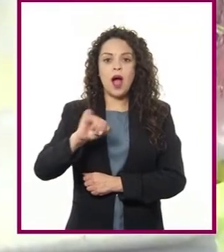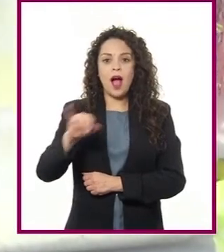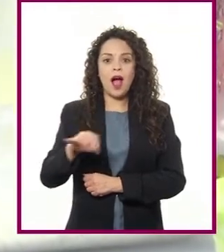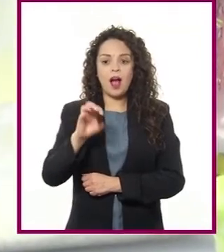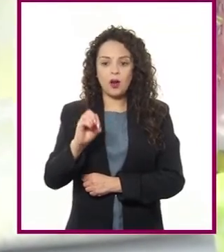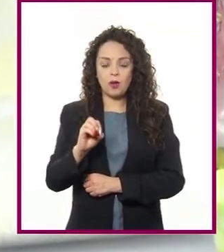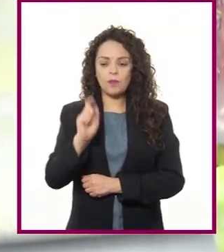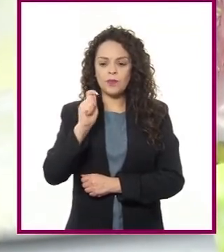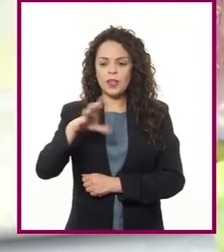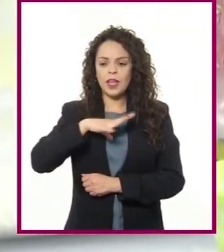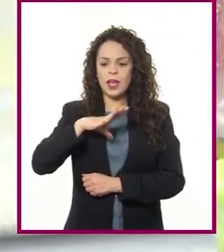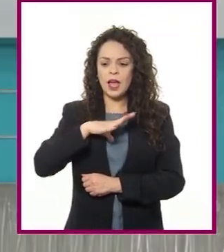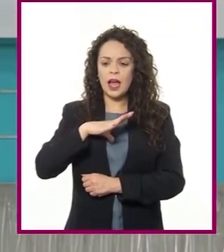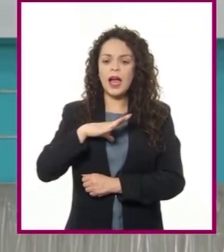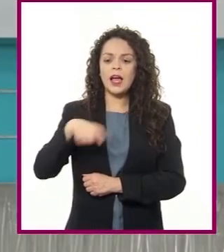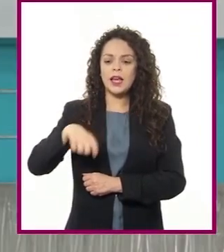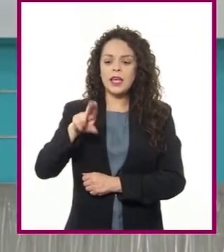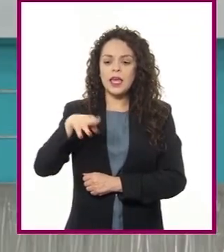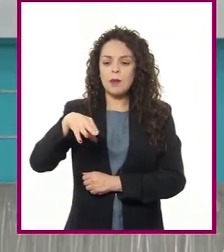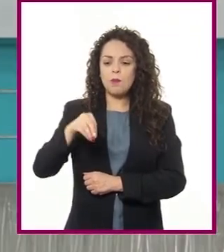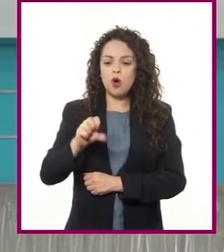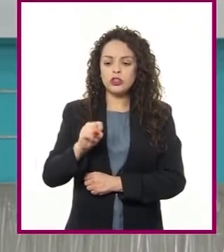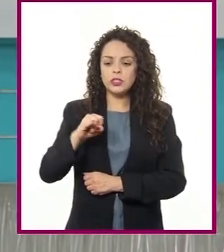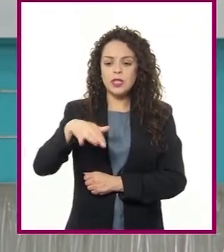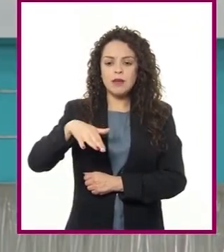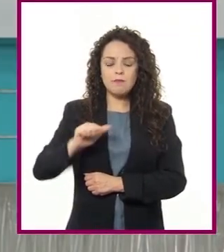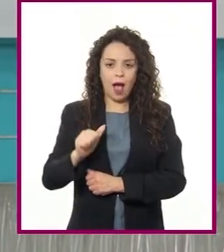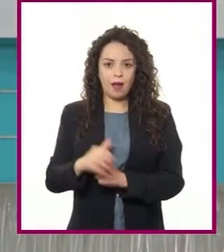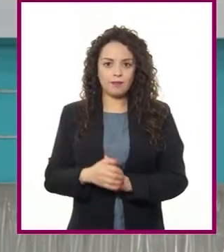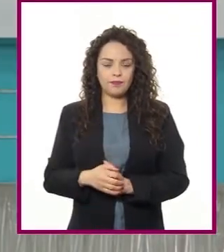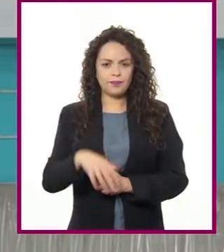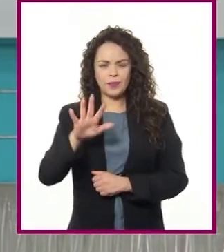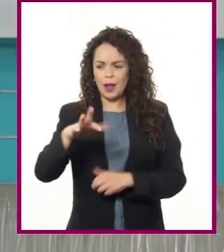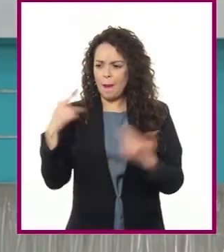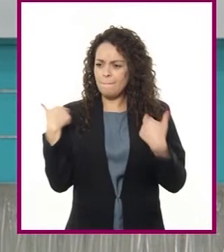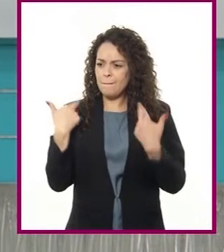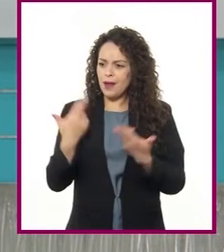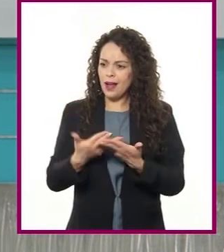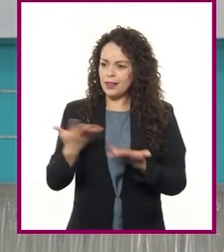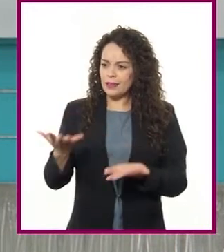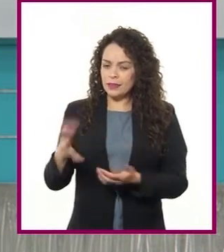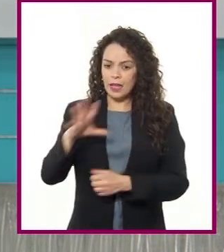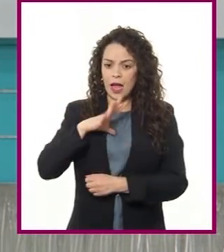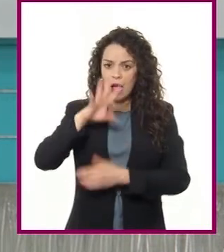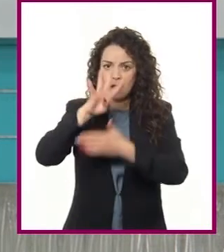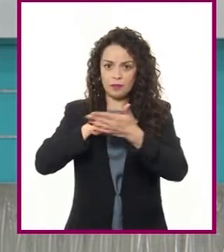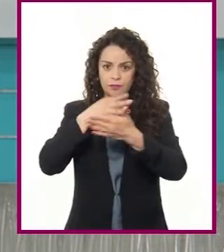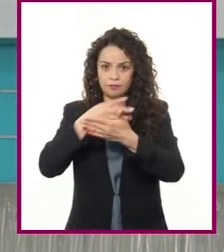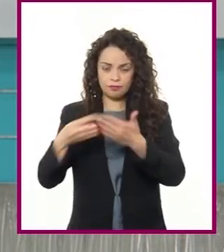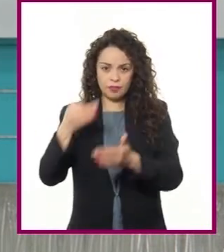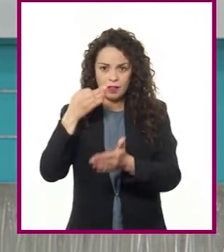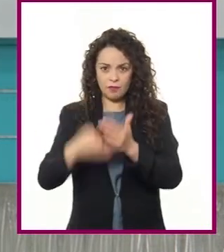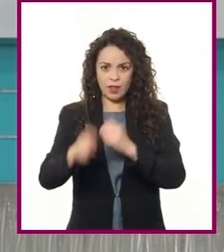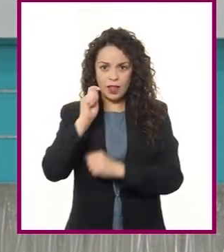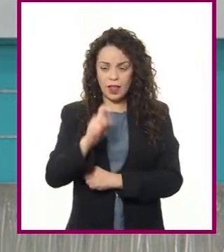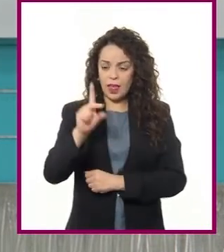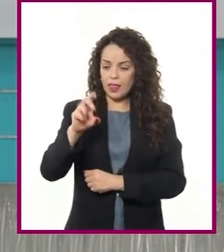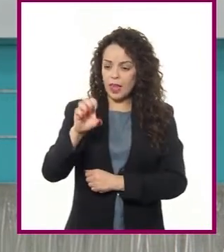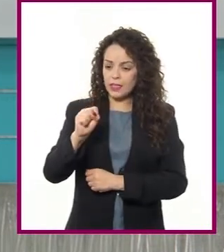enzima llamada quimosina. Maestra Emma, nos quedan en el tablero la destilación y la